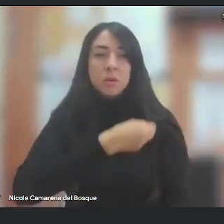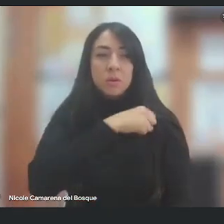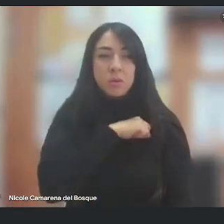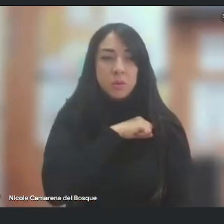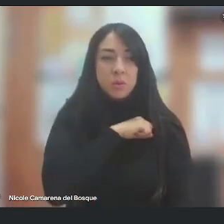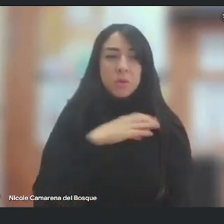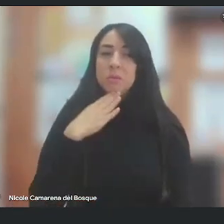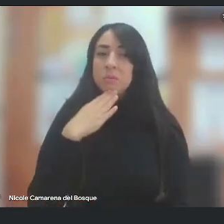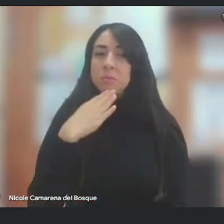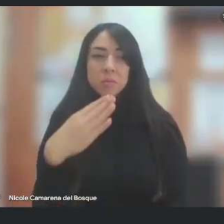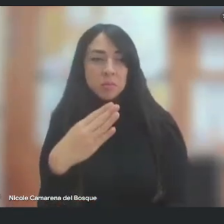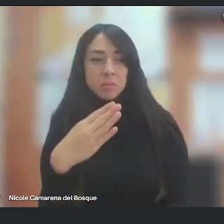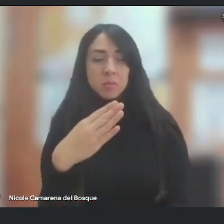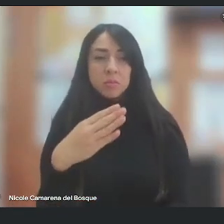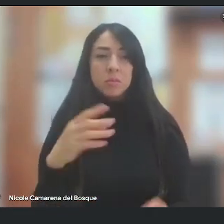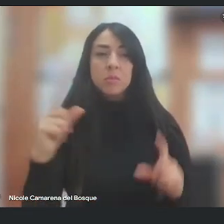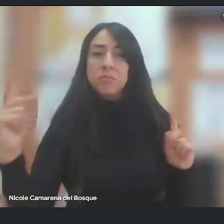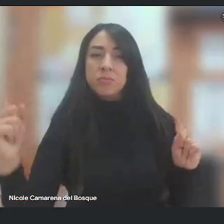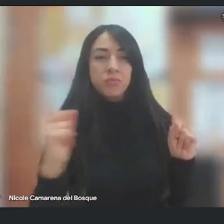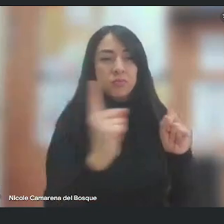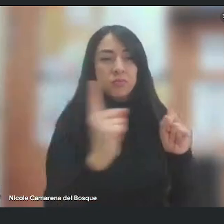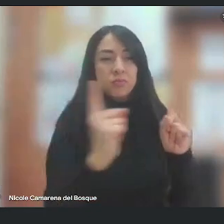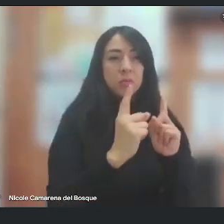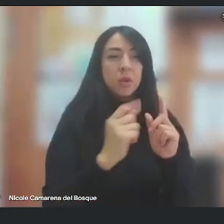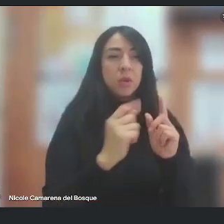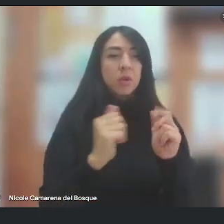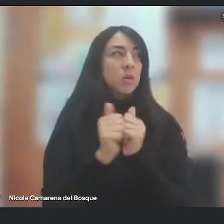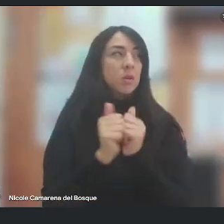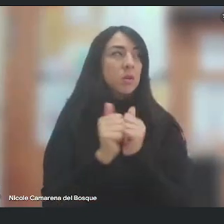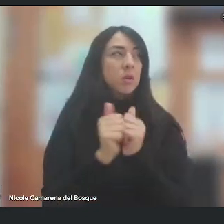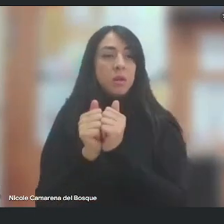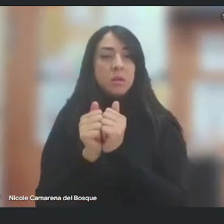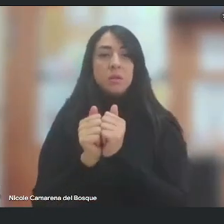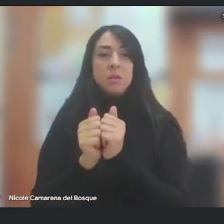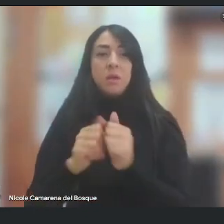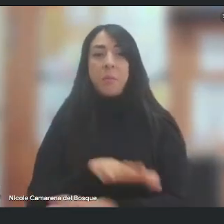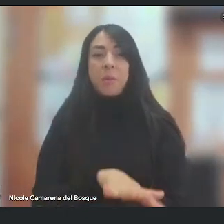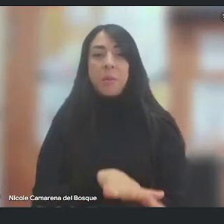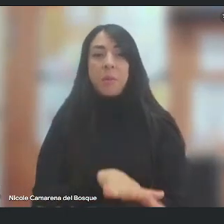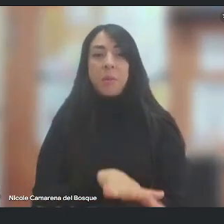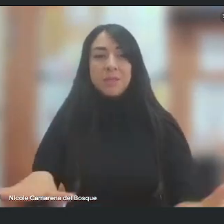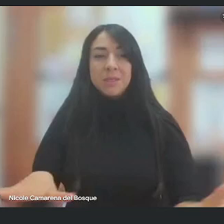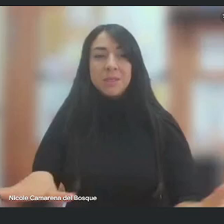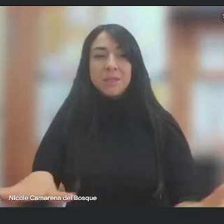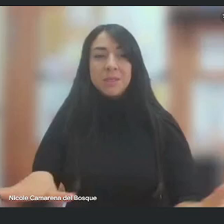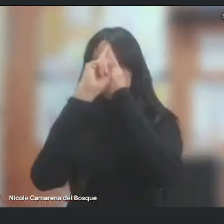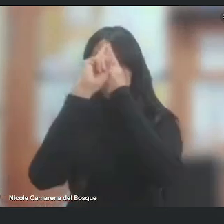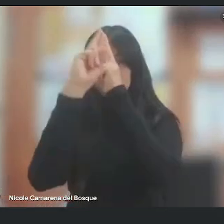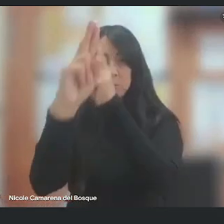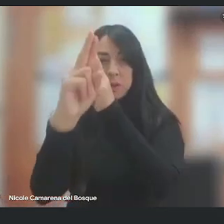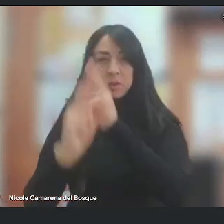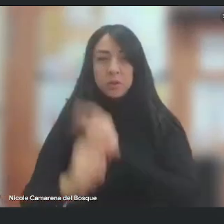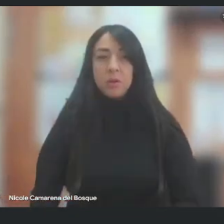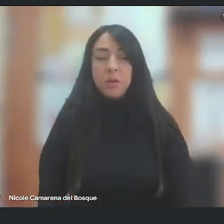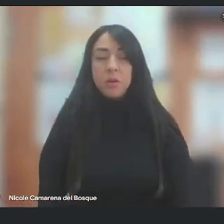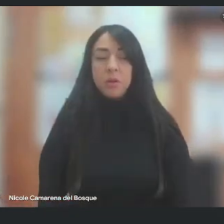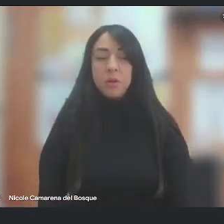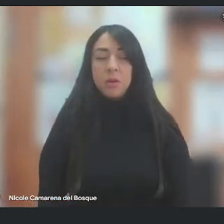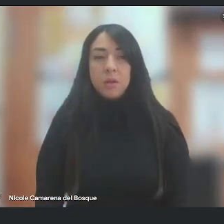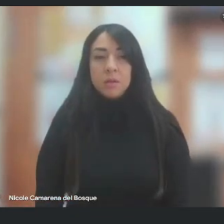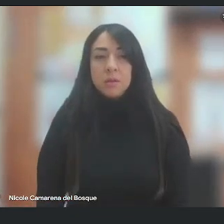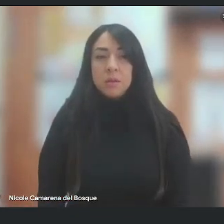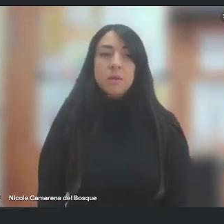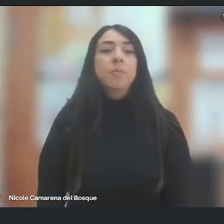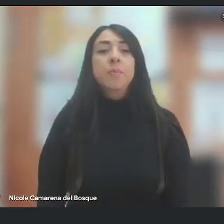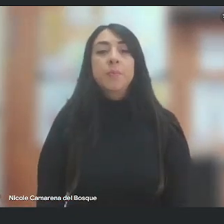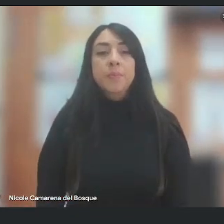Analizar cómo sus decisiones afectan su propio bienestar y el de otras personas. Y comprender cómo proteger sus